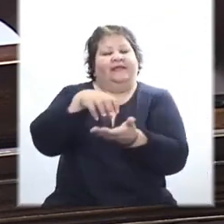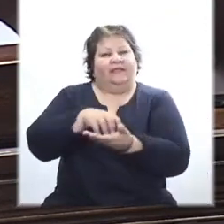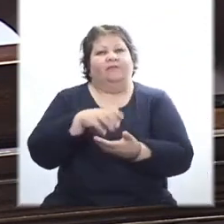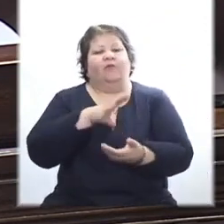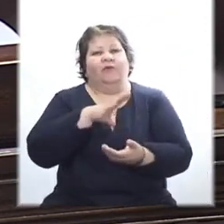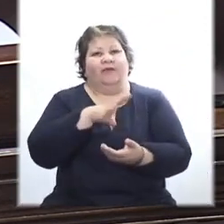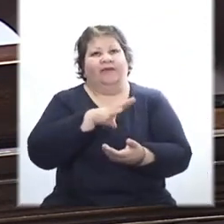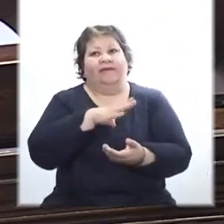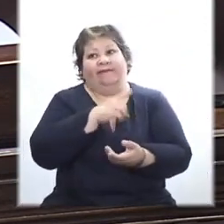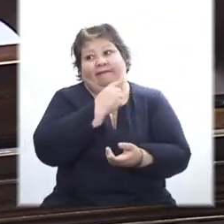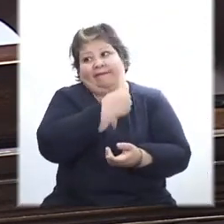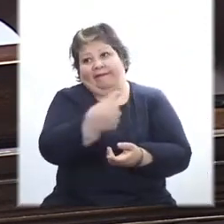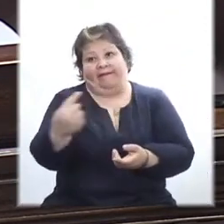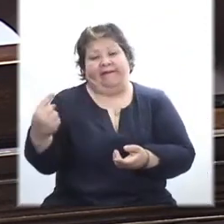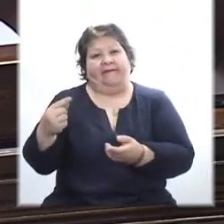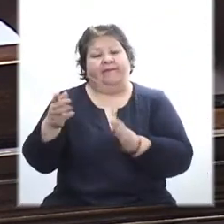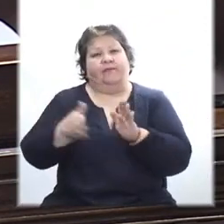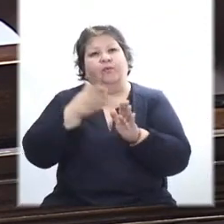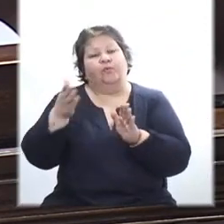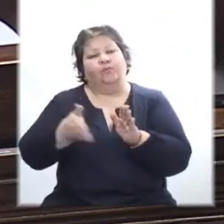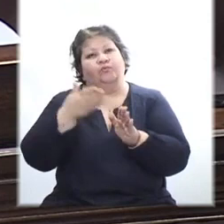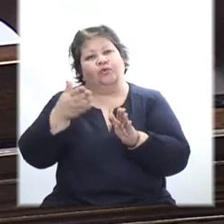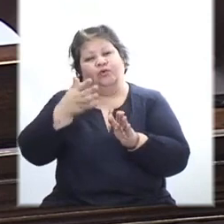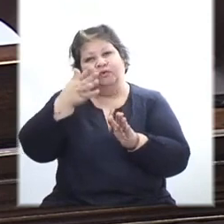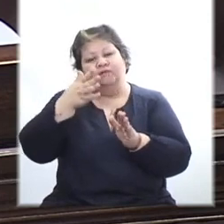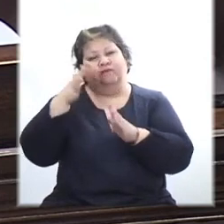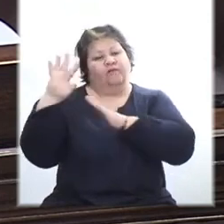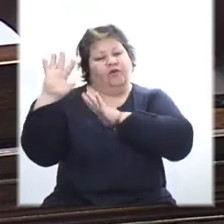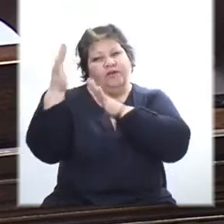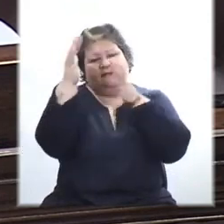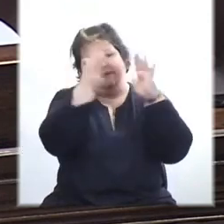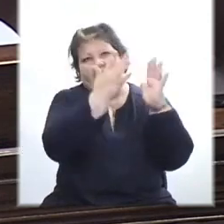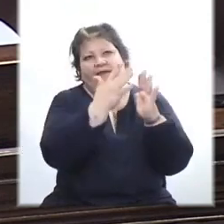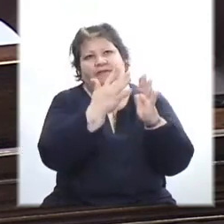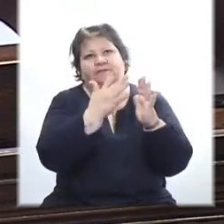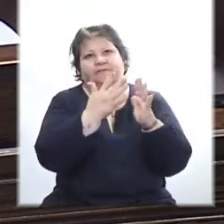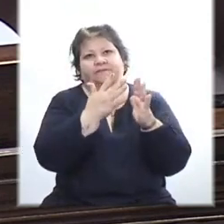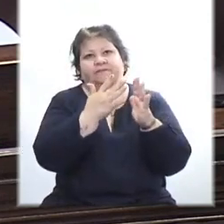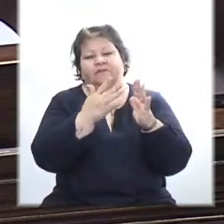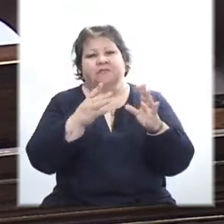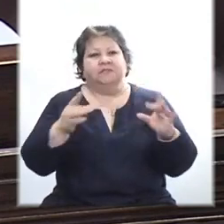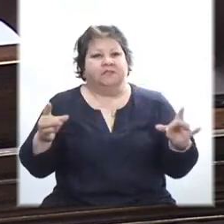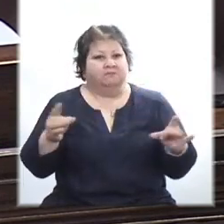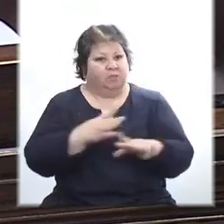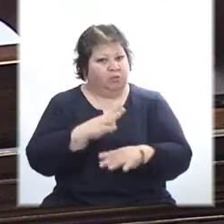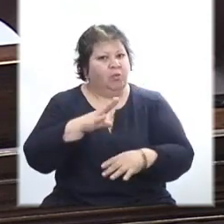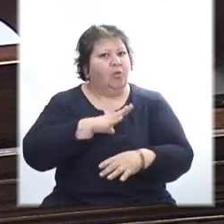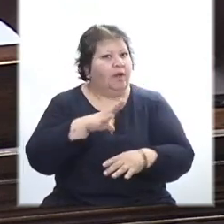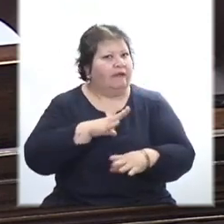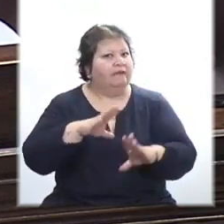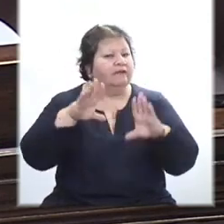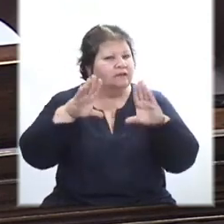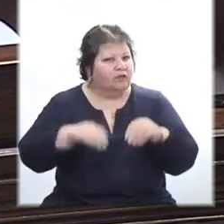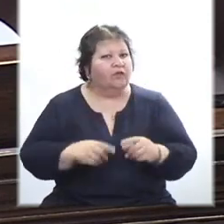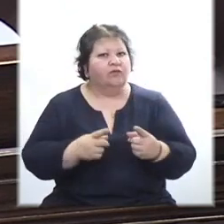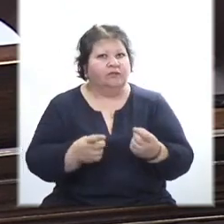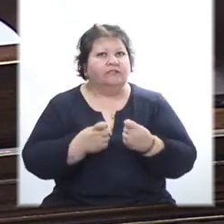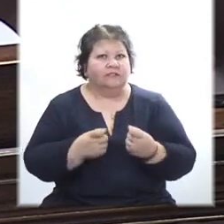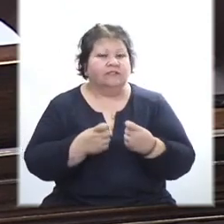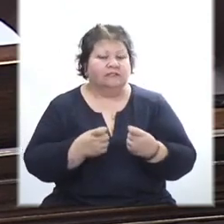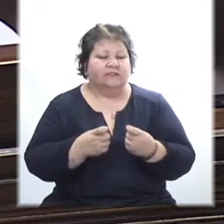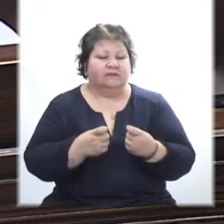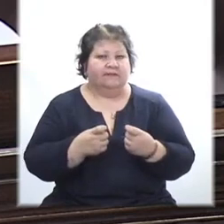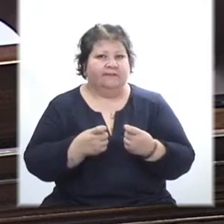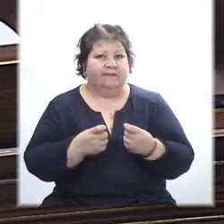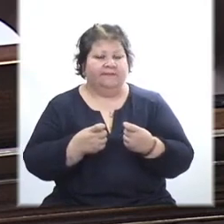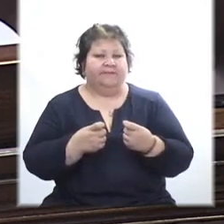acorde con lo que dice el decreto que estamos detallando, si los mismos también tienen todo lo que deberían de tener. Porque